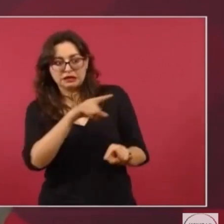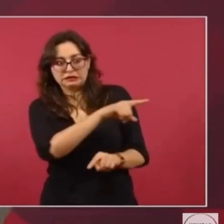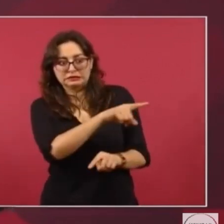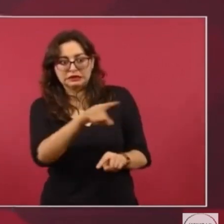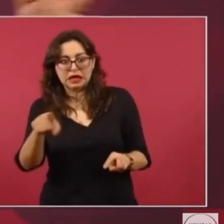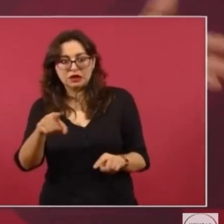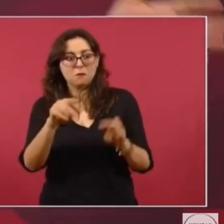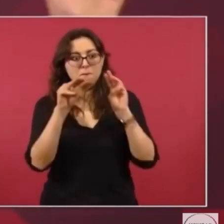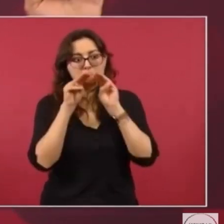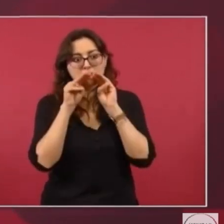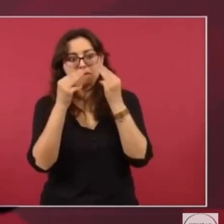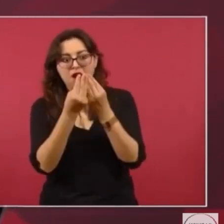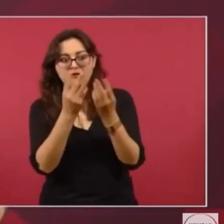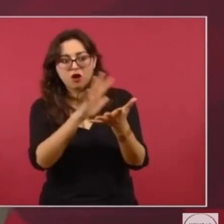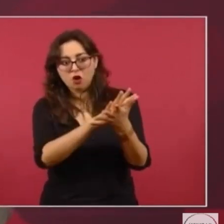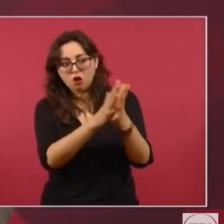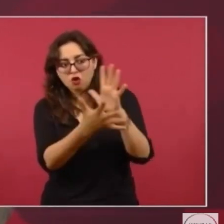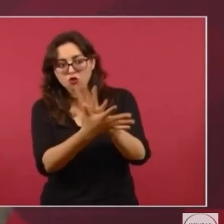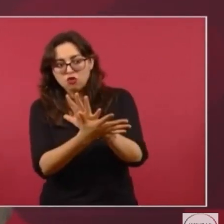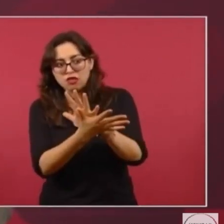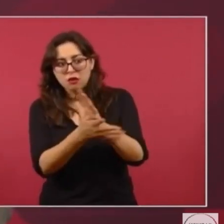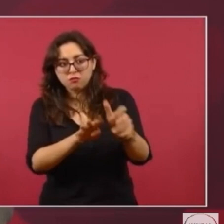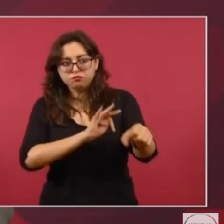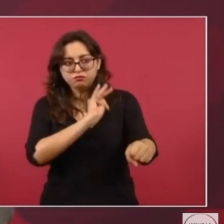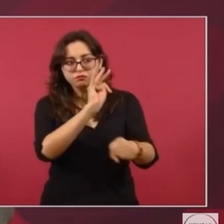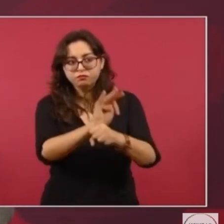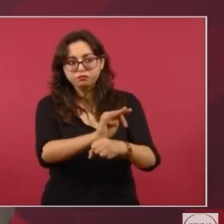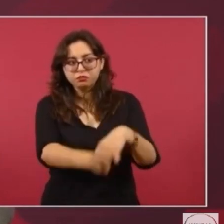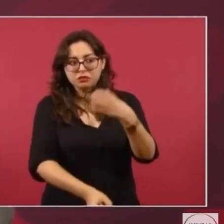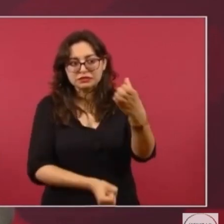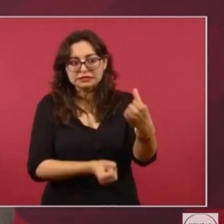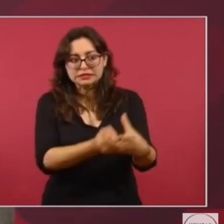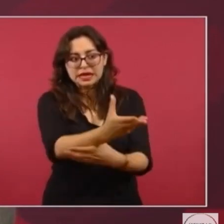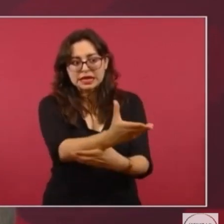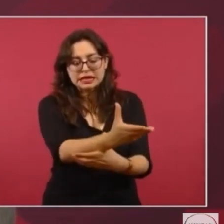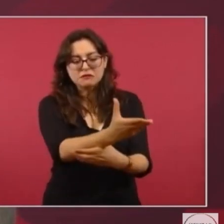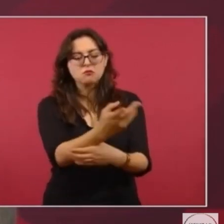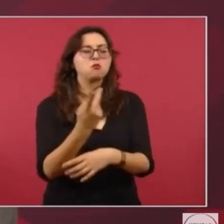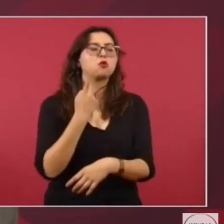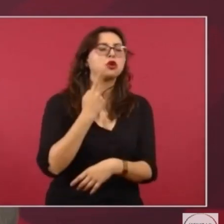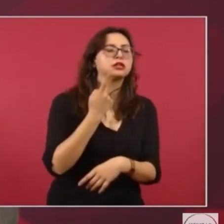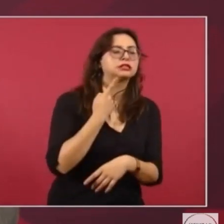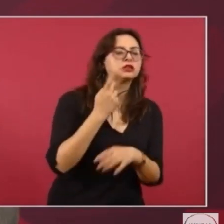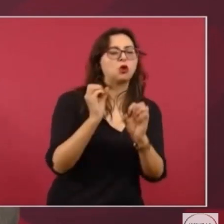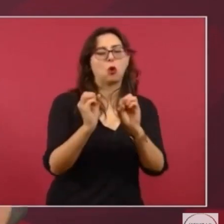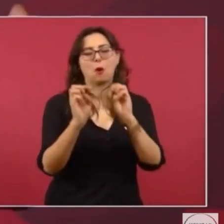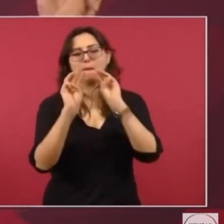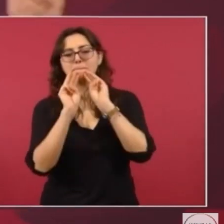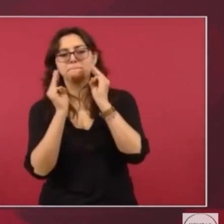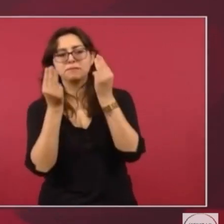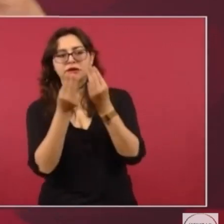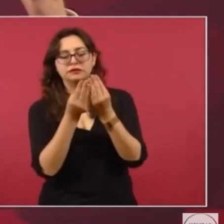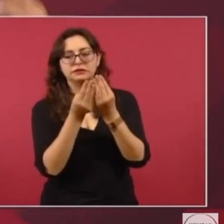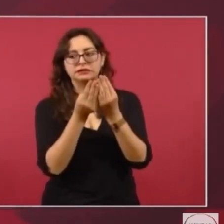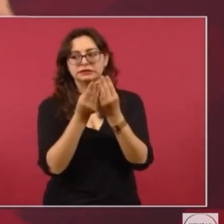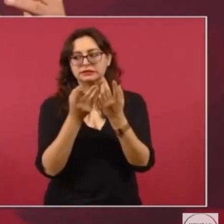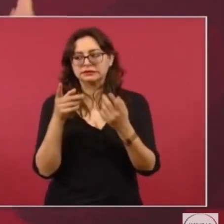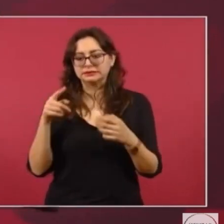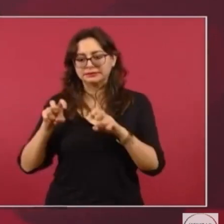ya sea de la delincuencia organizada o de cuello blanco. ¿Qué es lo más